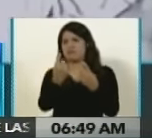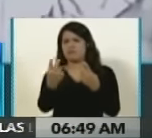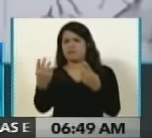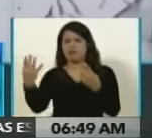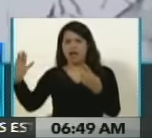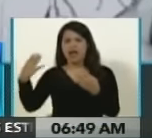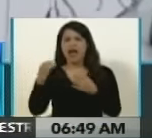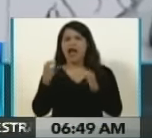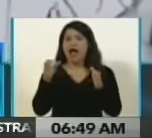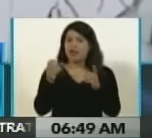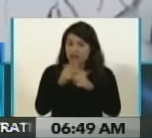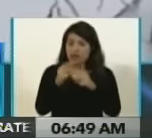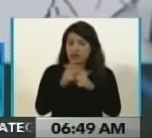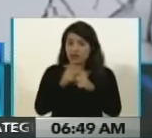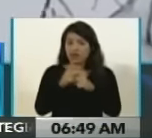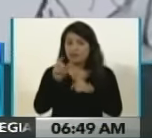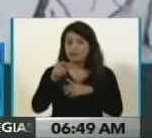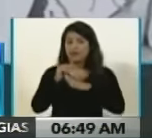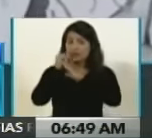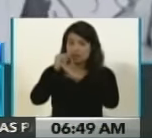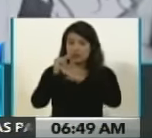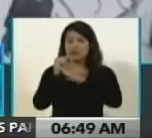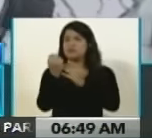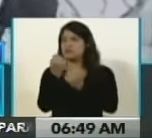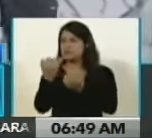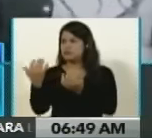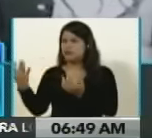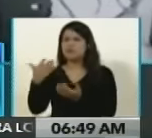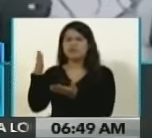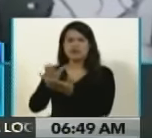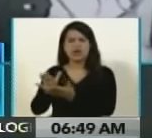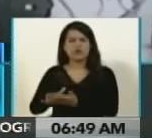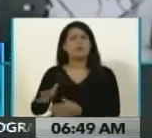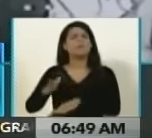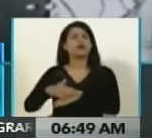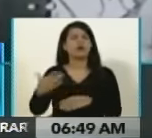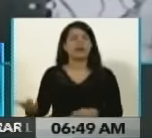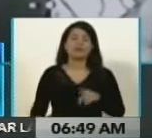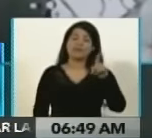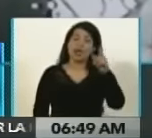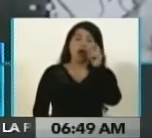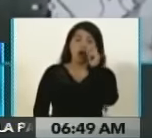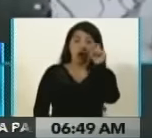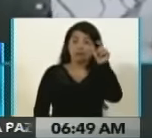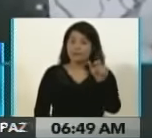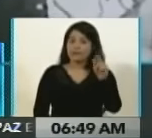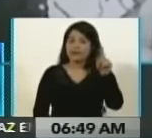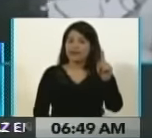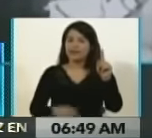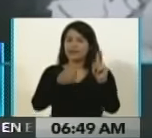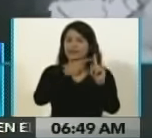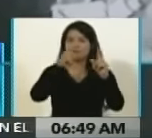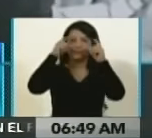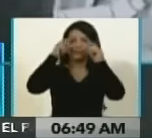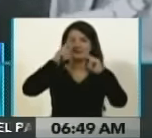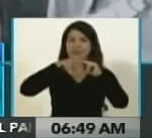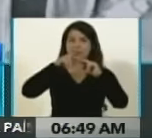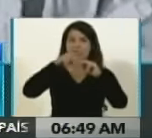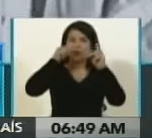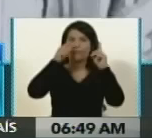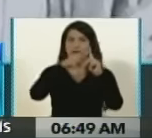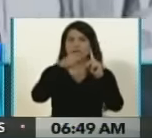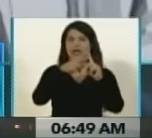fue la política de Betancur. Porque Betancur dejó de creer en la movilización popular, y siendo que